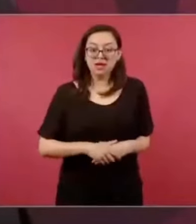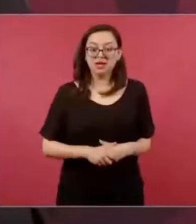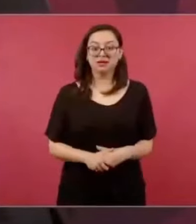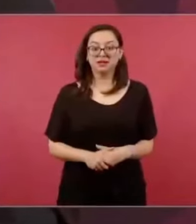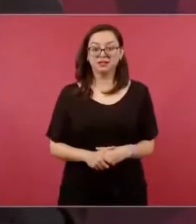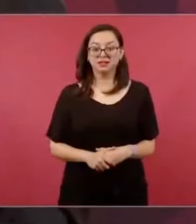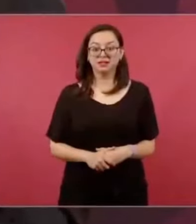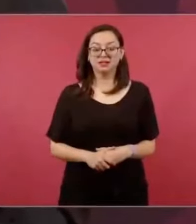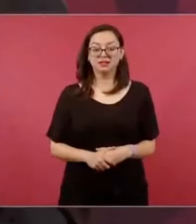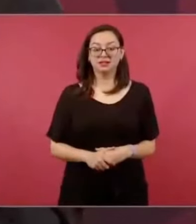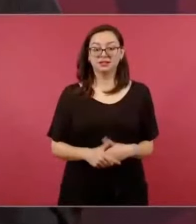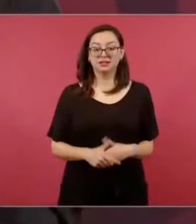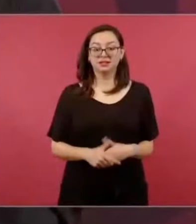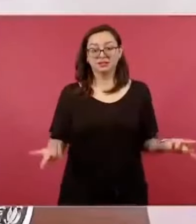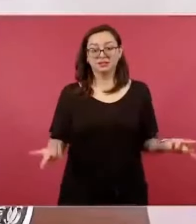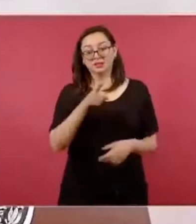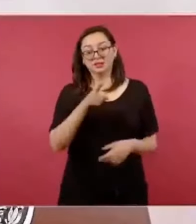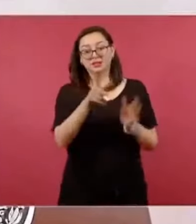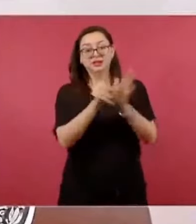del Universal